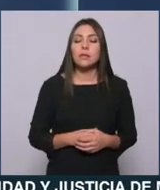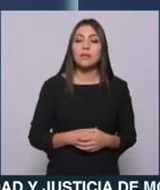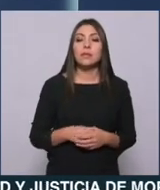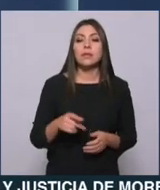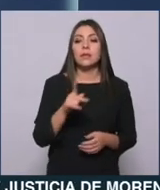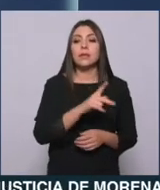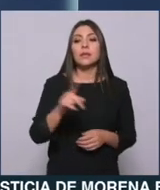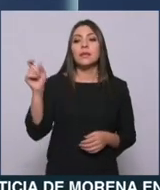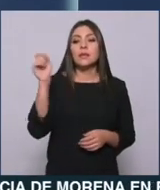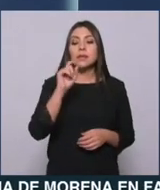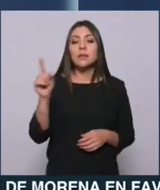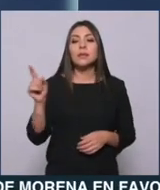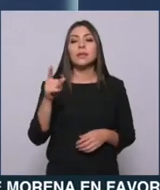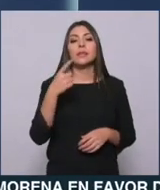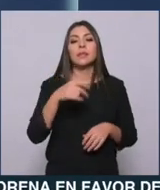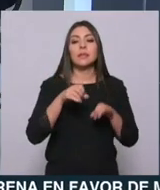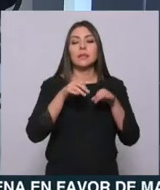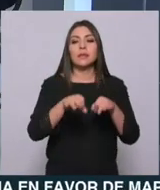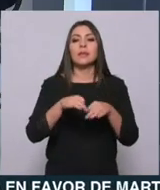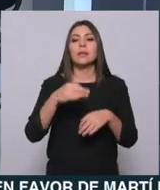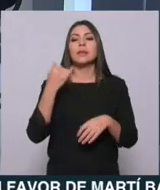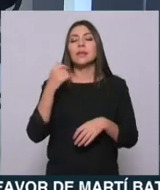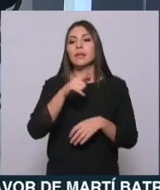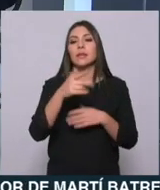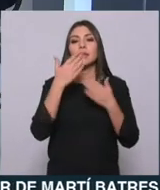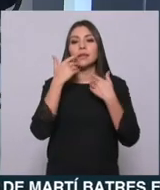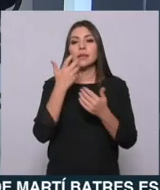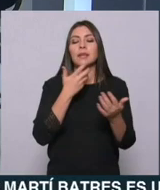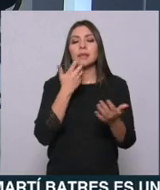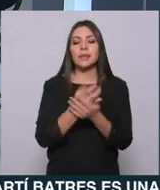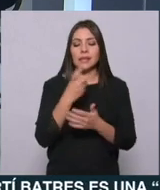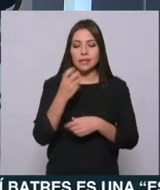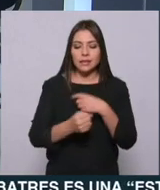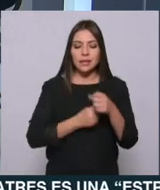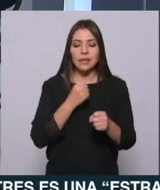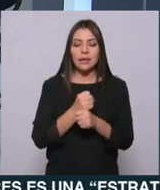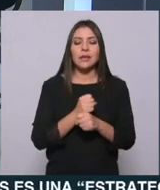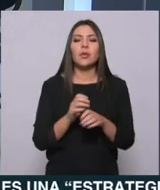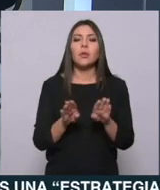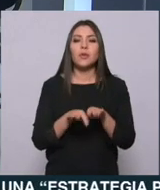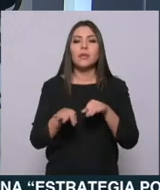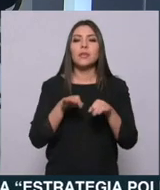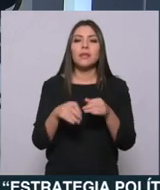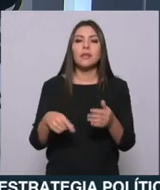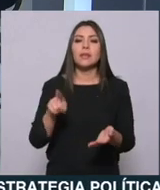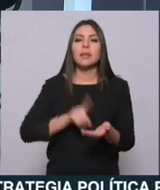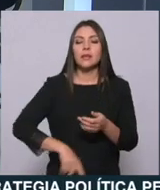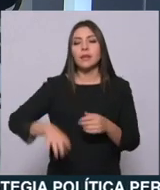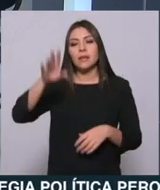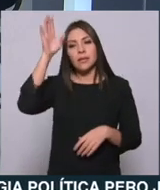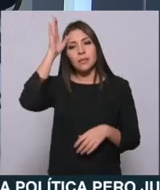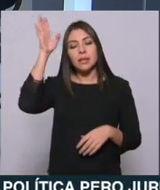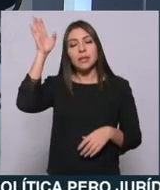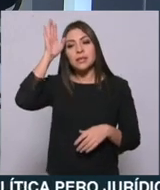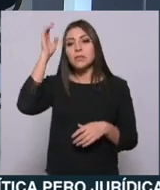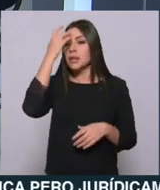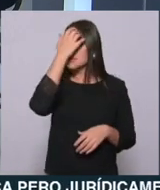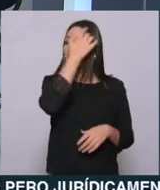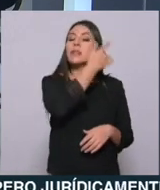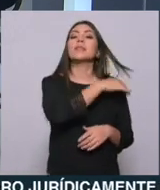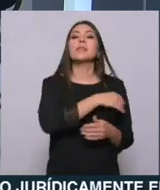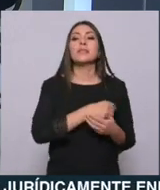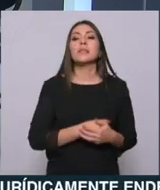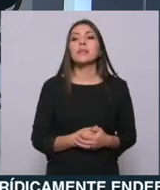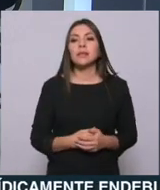de los oficios que no descansan. ¿Cómo han recibido este año? ¿Cómo se ha trabajado al interior de los bomberos? A partir justo de nuestra